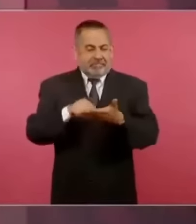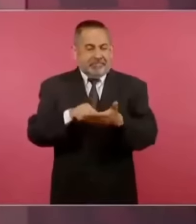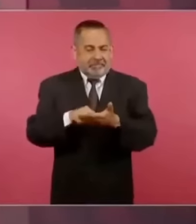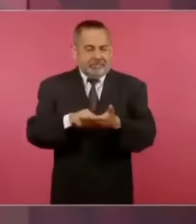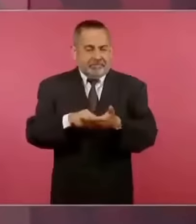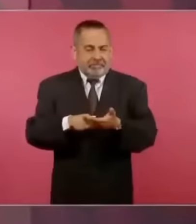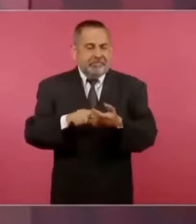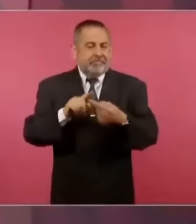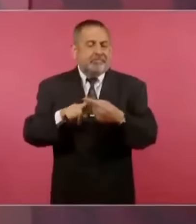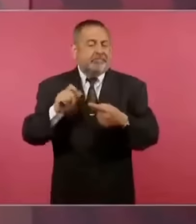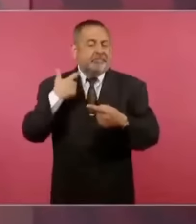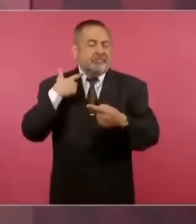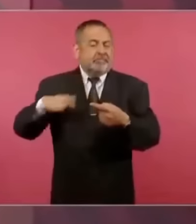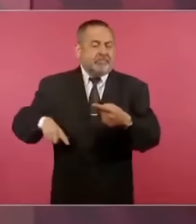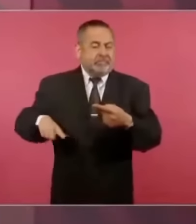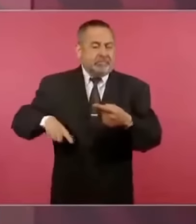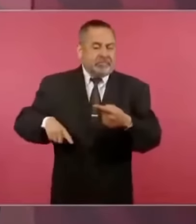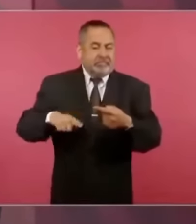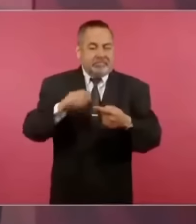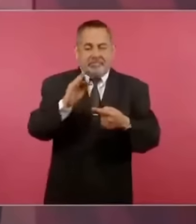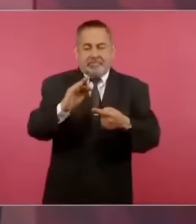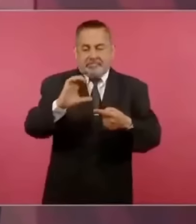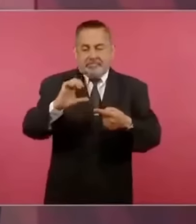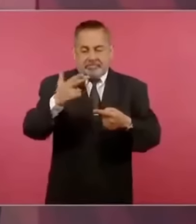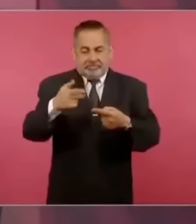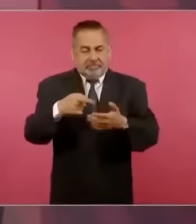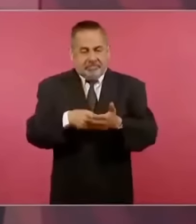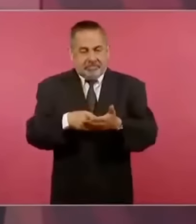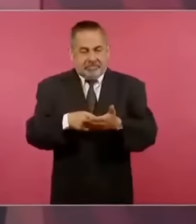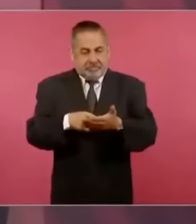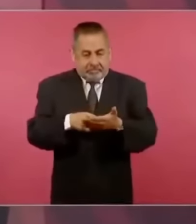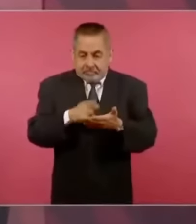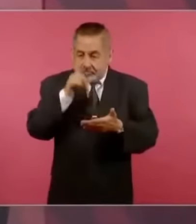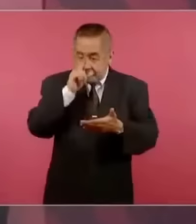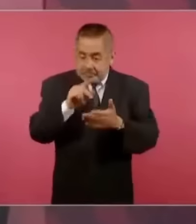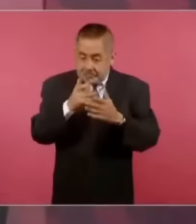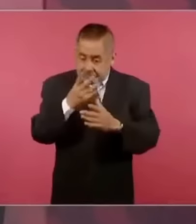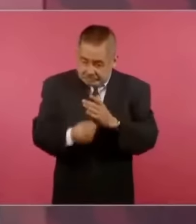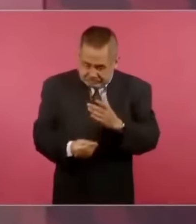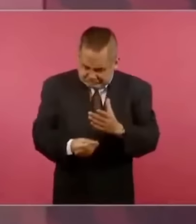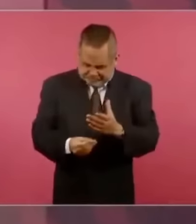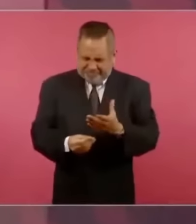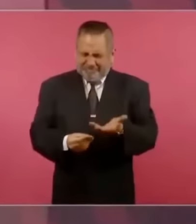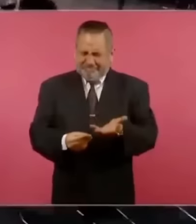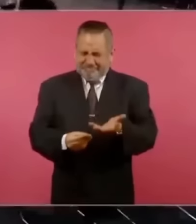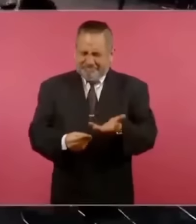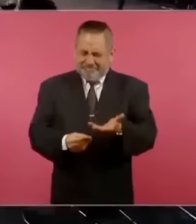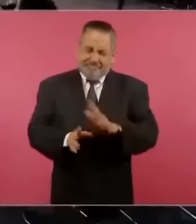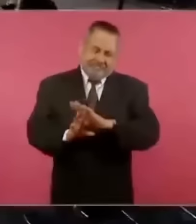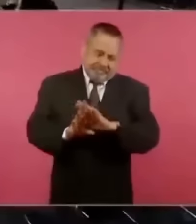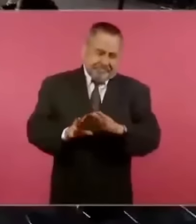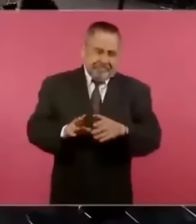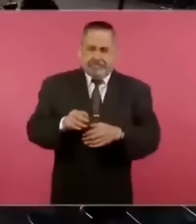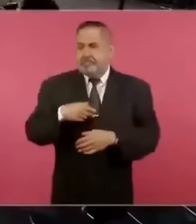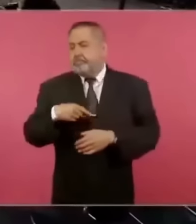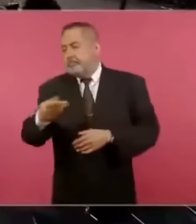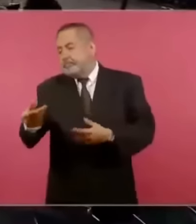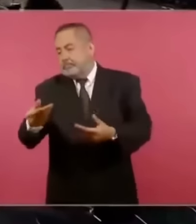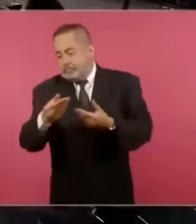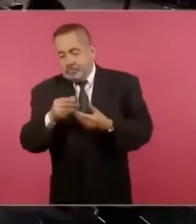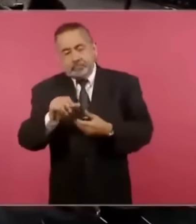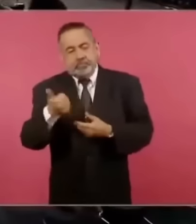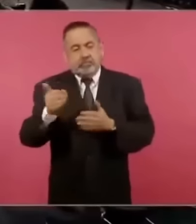del gobierno de Calderón. Eso era lo que no estaba. Pero luego